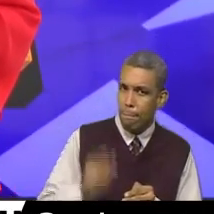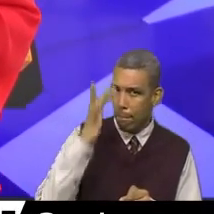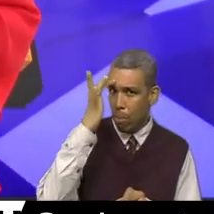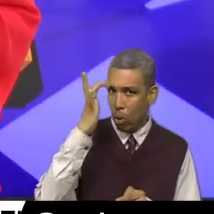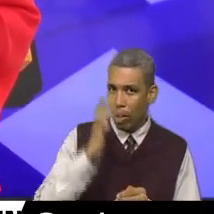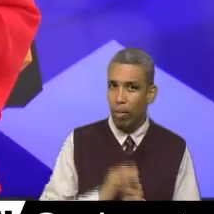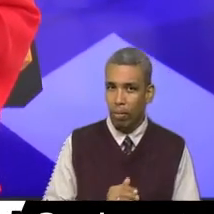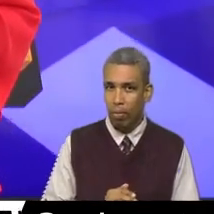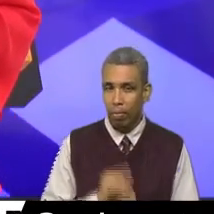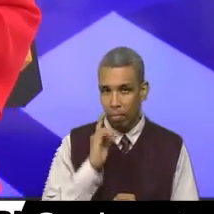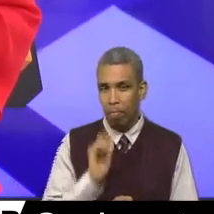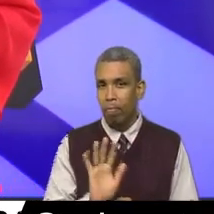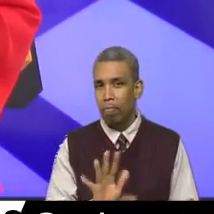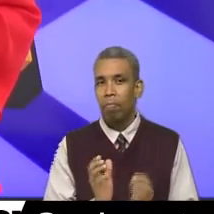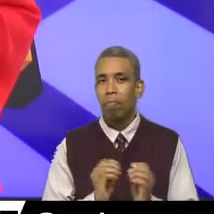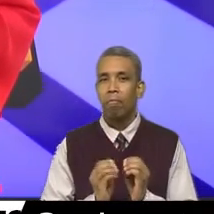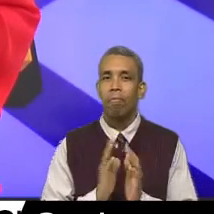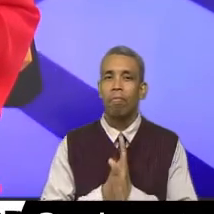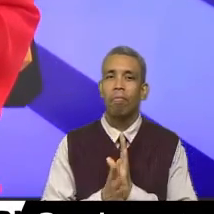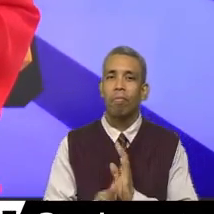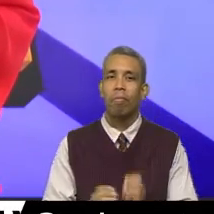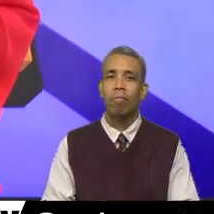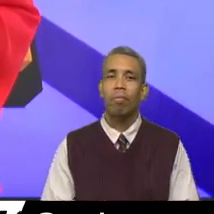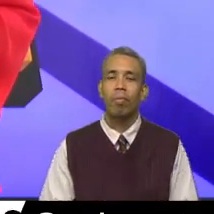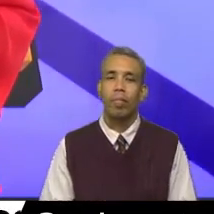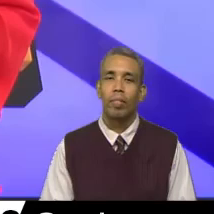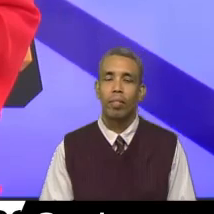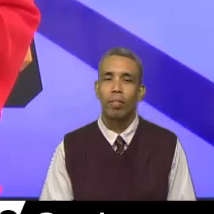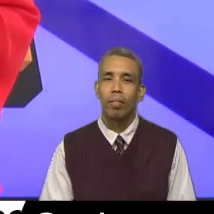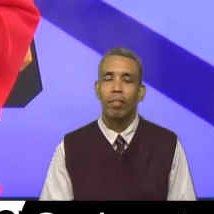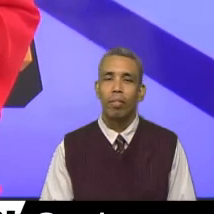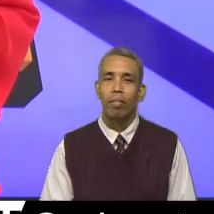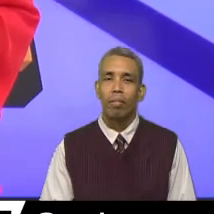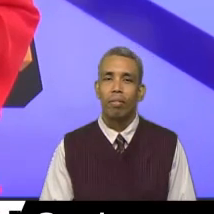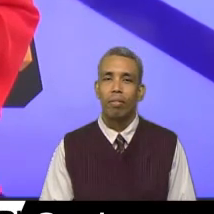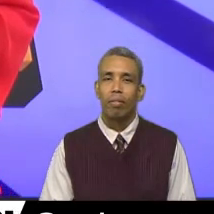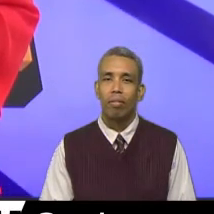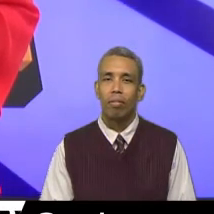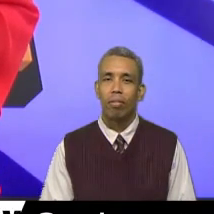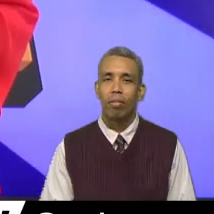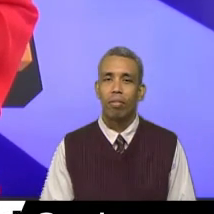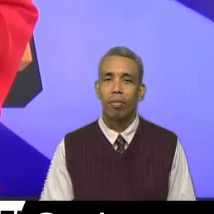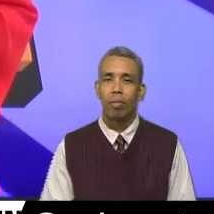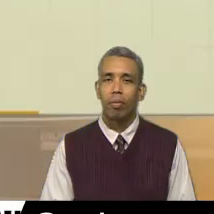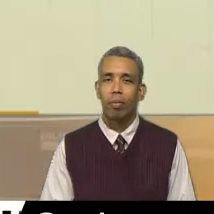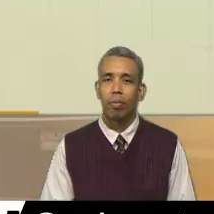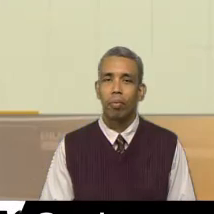demandan vinculación laboral. Esta y más información en nuestra presente emisión. Bienvenidos.